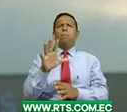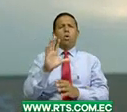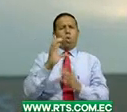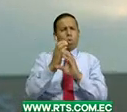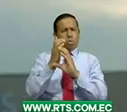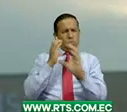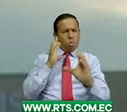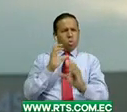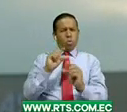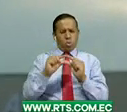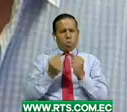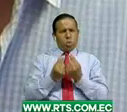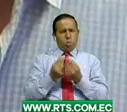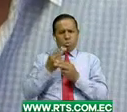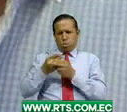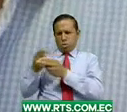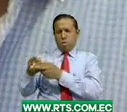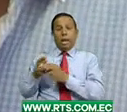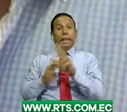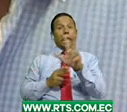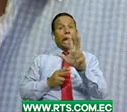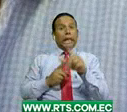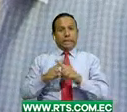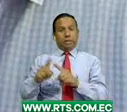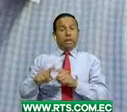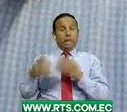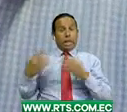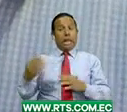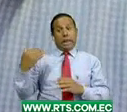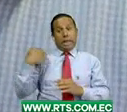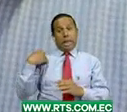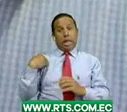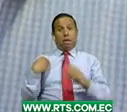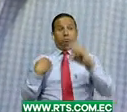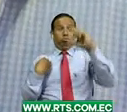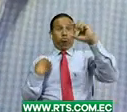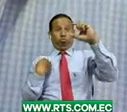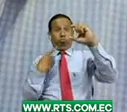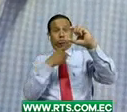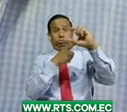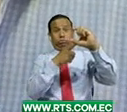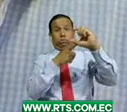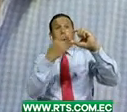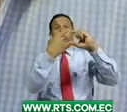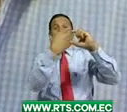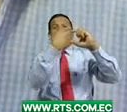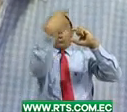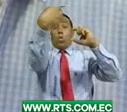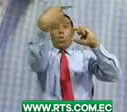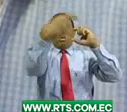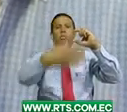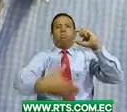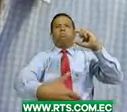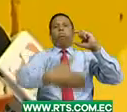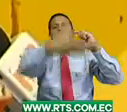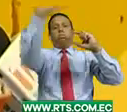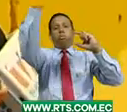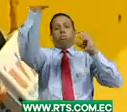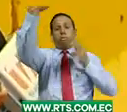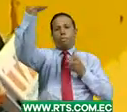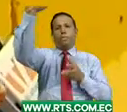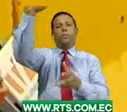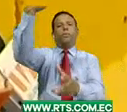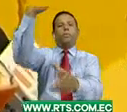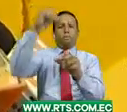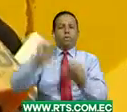cuales ya se les va a activar el sistema de Telepaz y posteriormente, en la siguiente semana, la concesionaria va a comenzar ya a venderlos a la ciudadanía. El costo